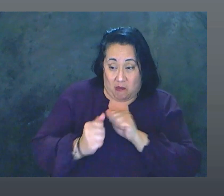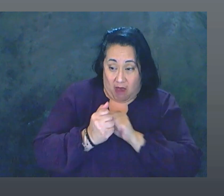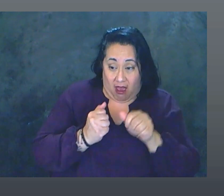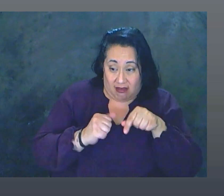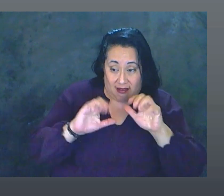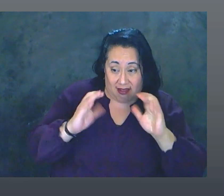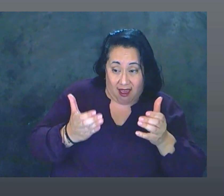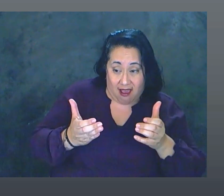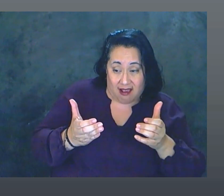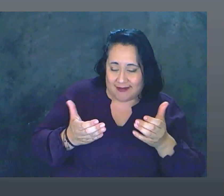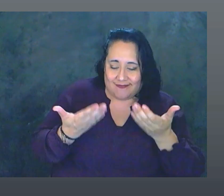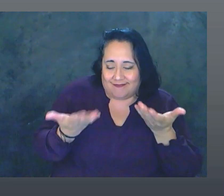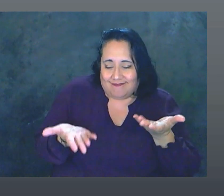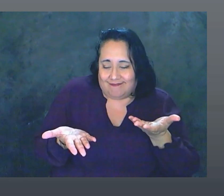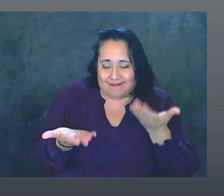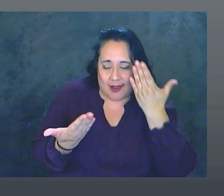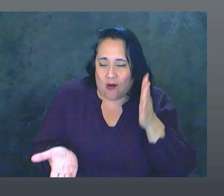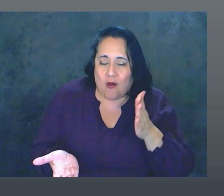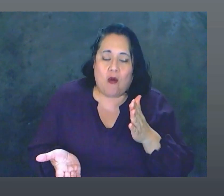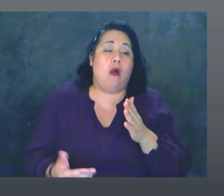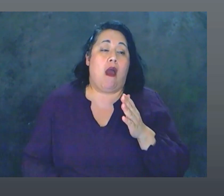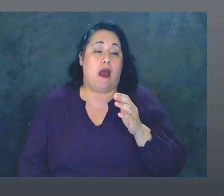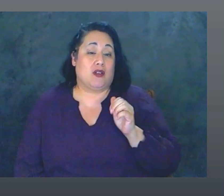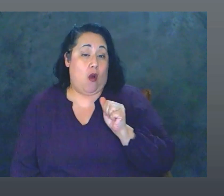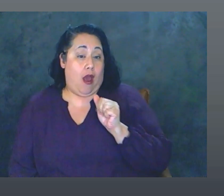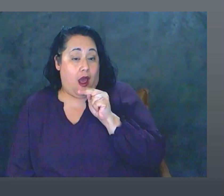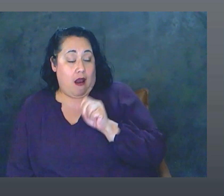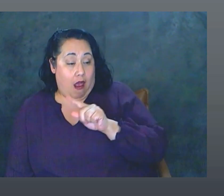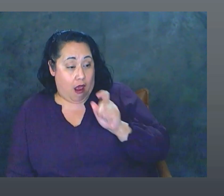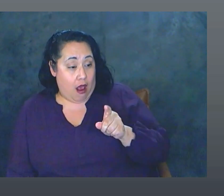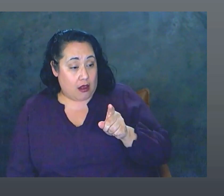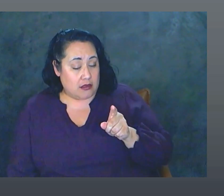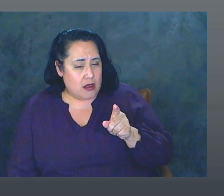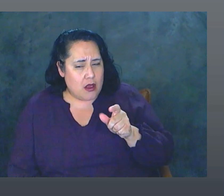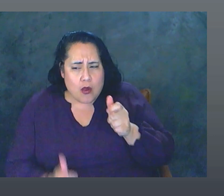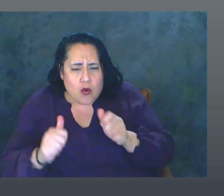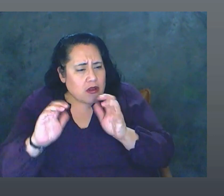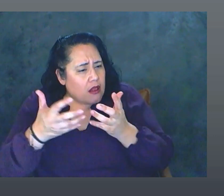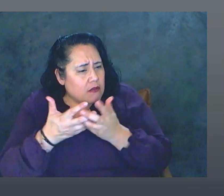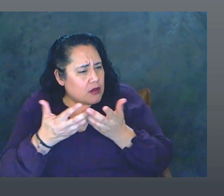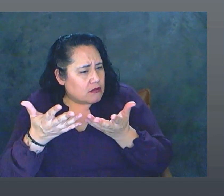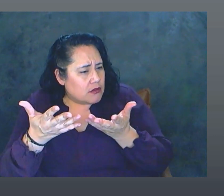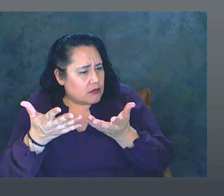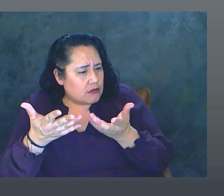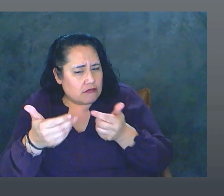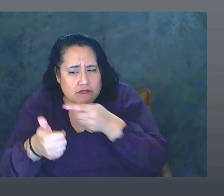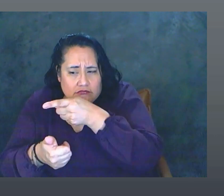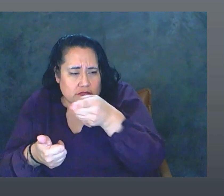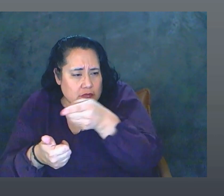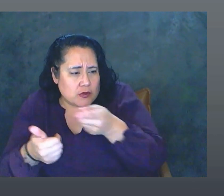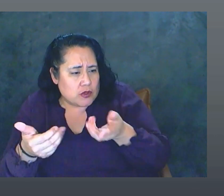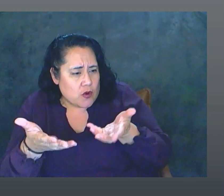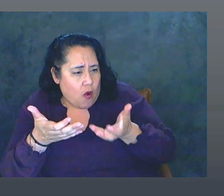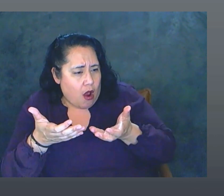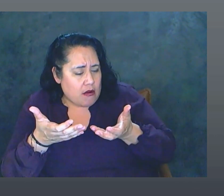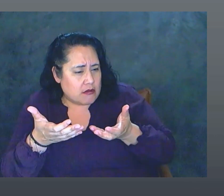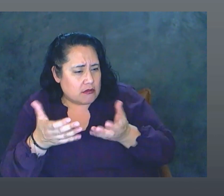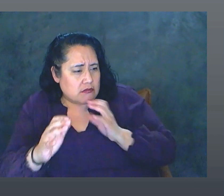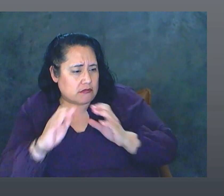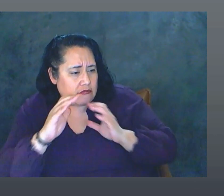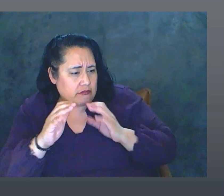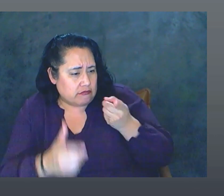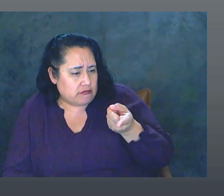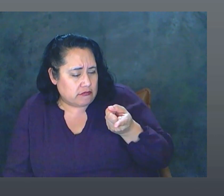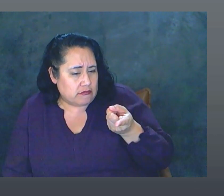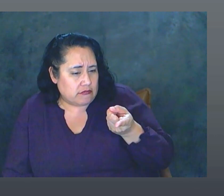poder pasar esta clase. Ana le preguntó a Miguel, ¿con cuál compañera o compañero de